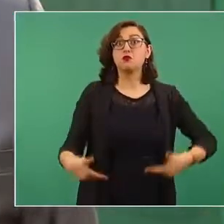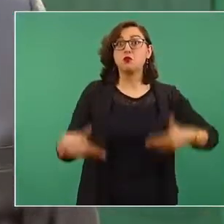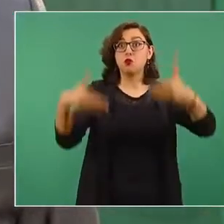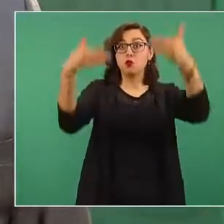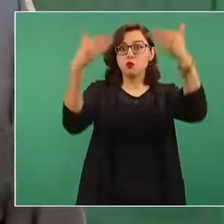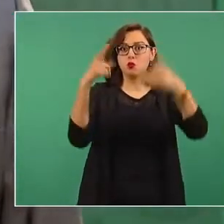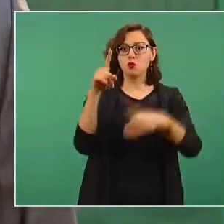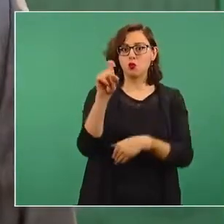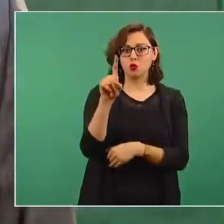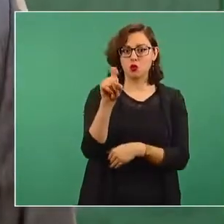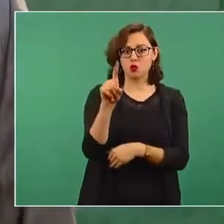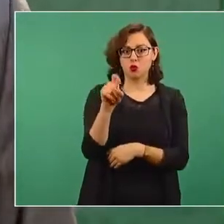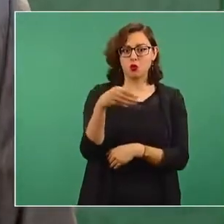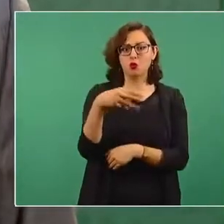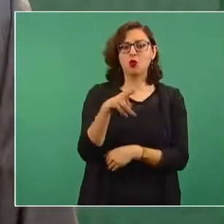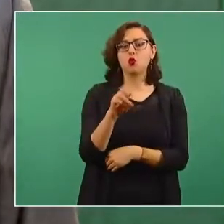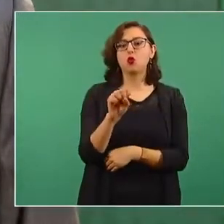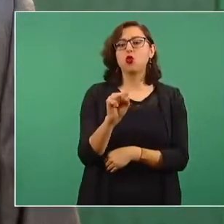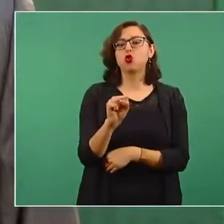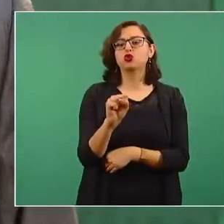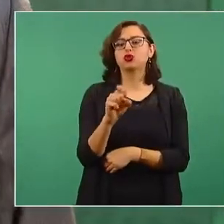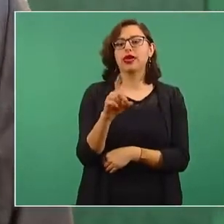Ya nada más con eso